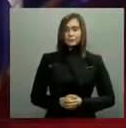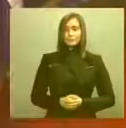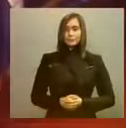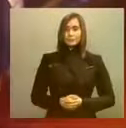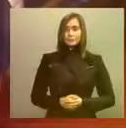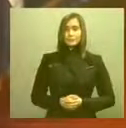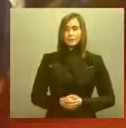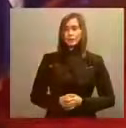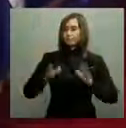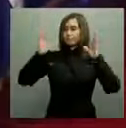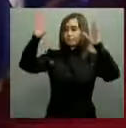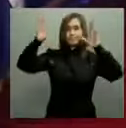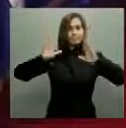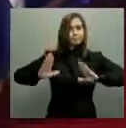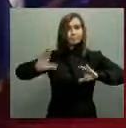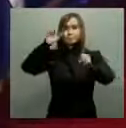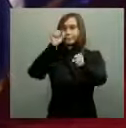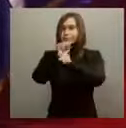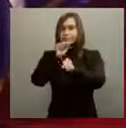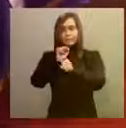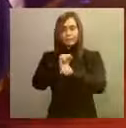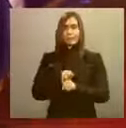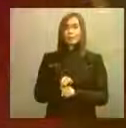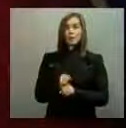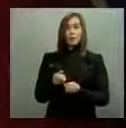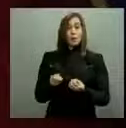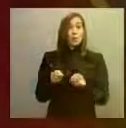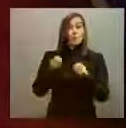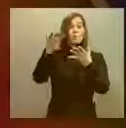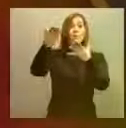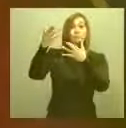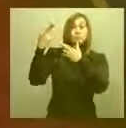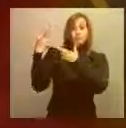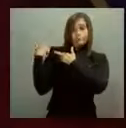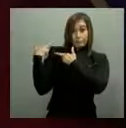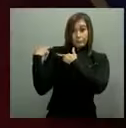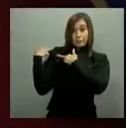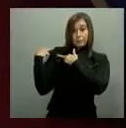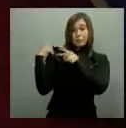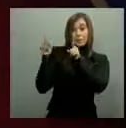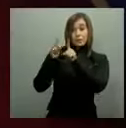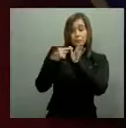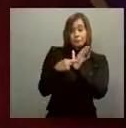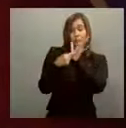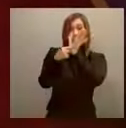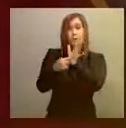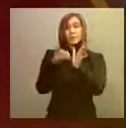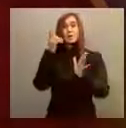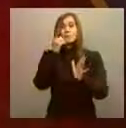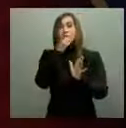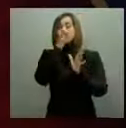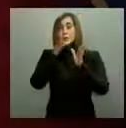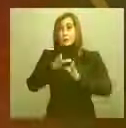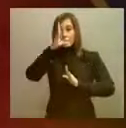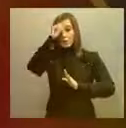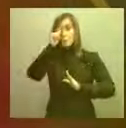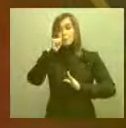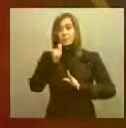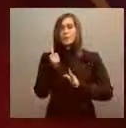Su magnífico trabajo y la gran responsabilidad demostrada por los dominicanos y dominicanas redujeron el número